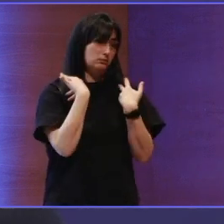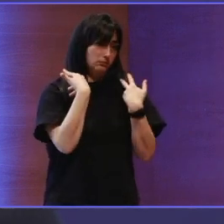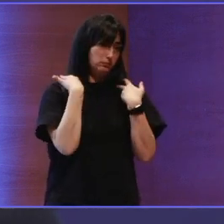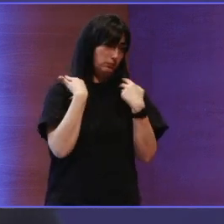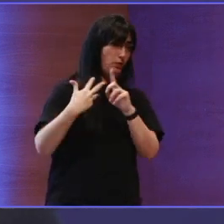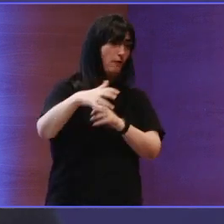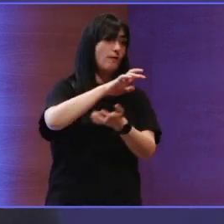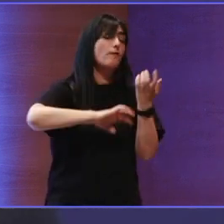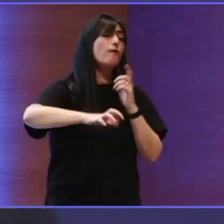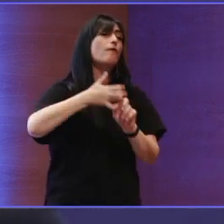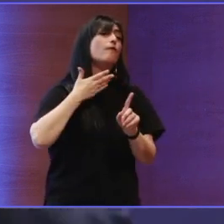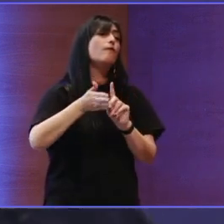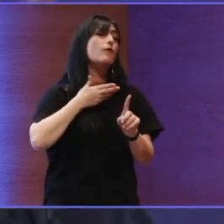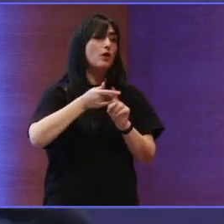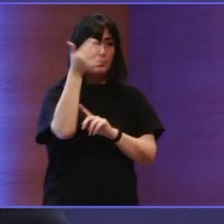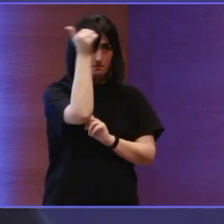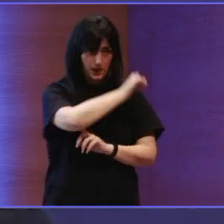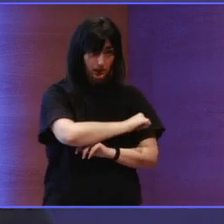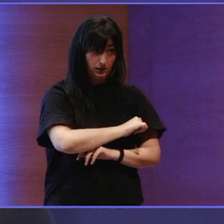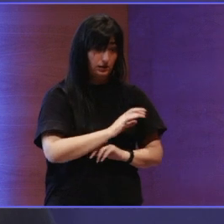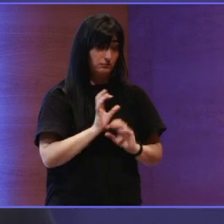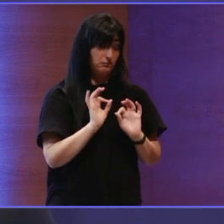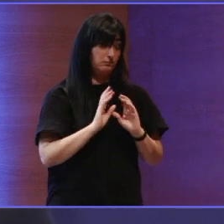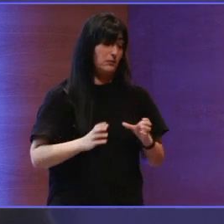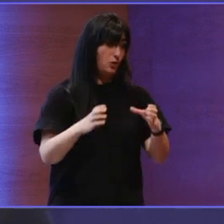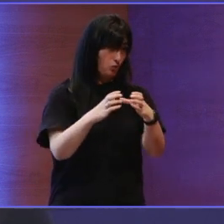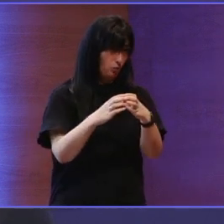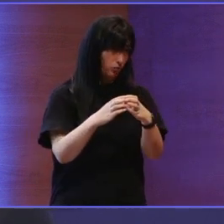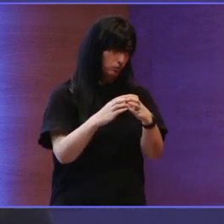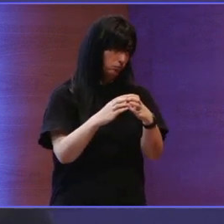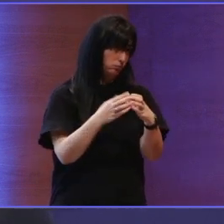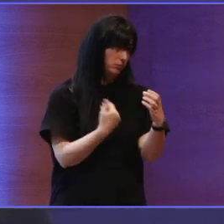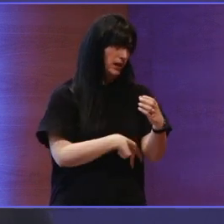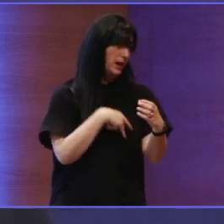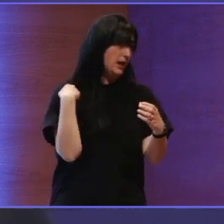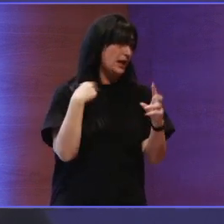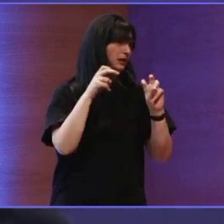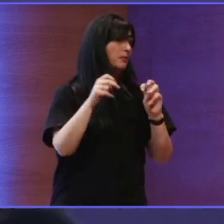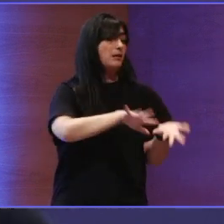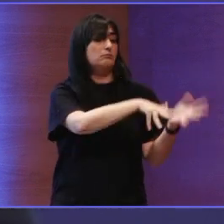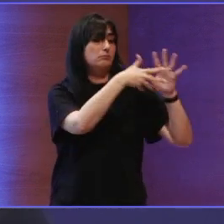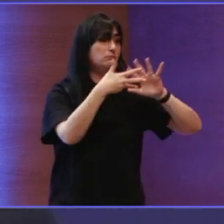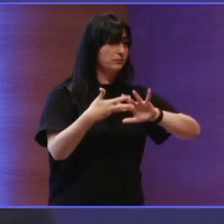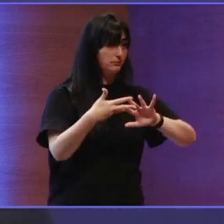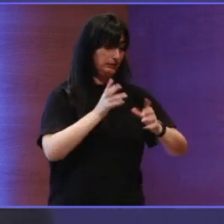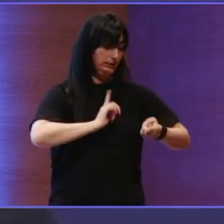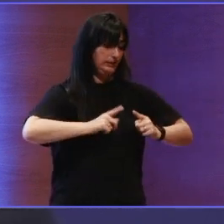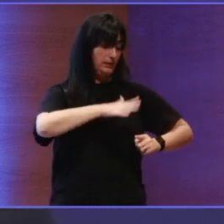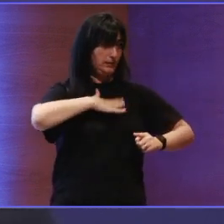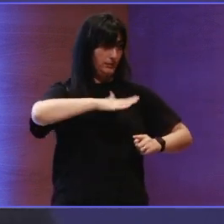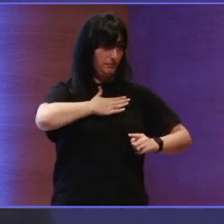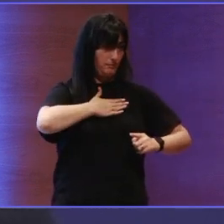machista no digamos Este es el colectivo que engloba el ámbito de actuación de mi dirección me parece importante